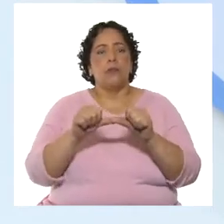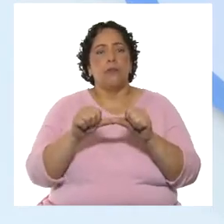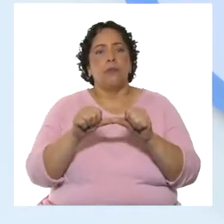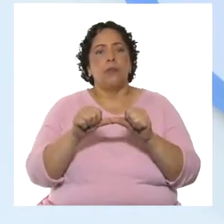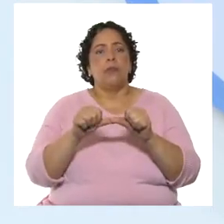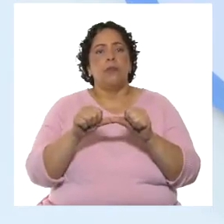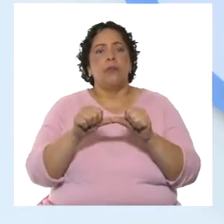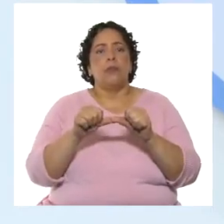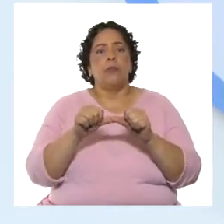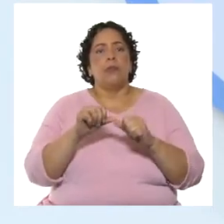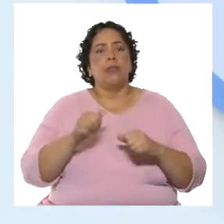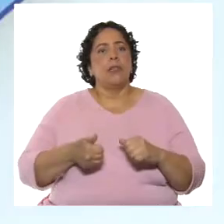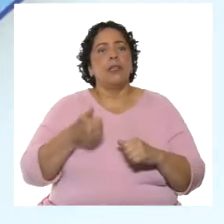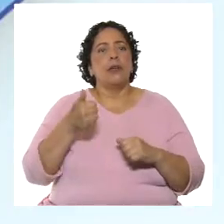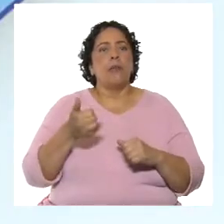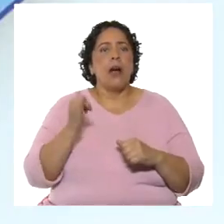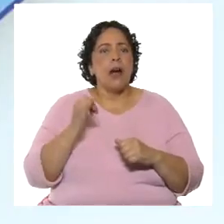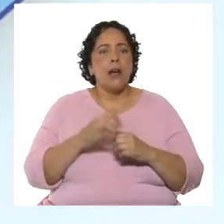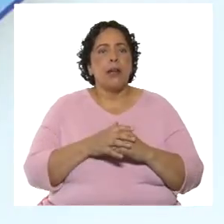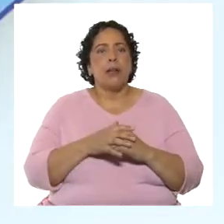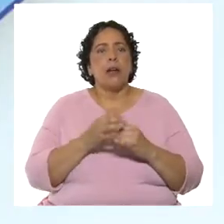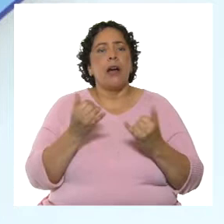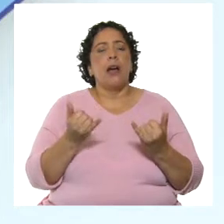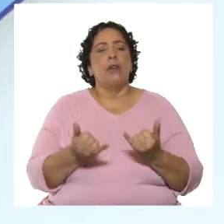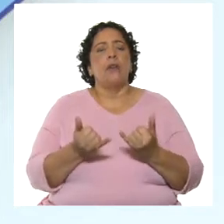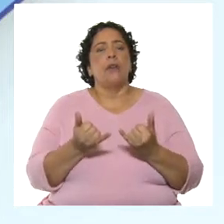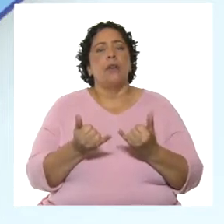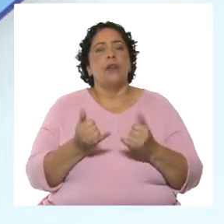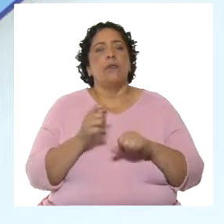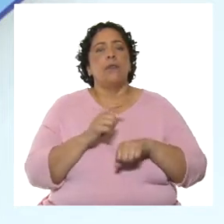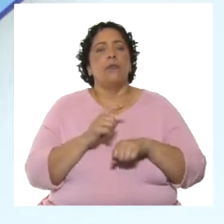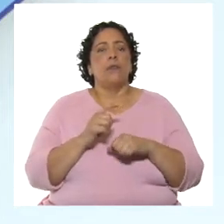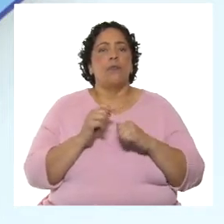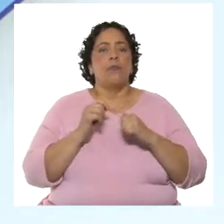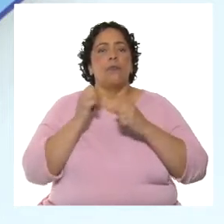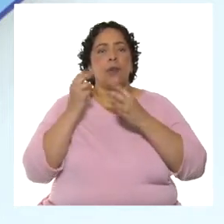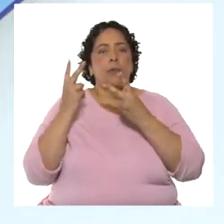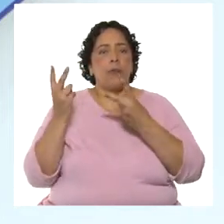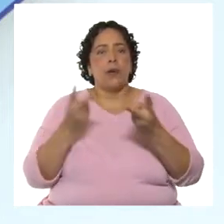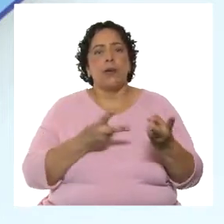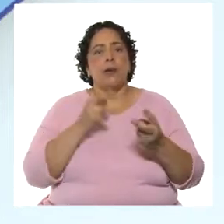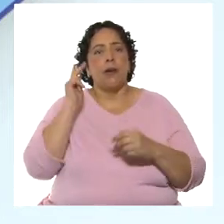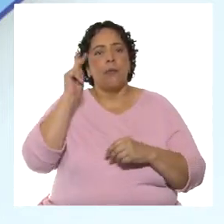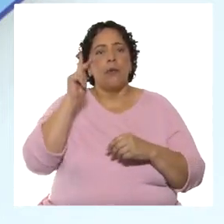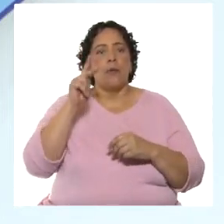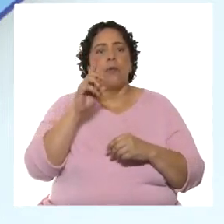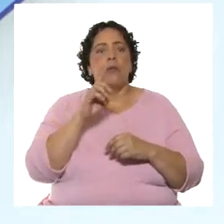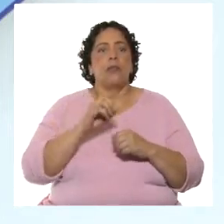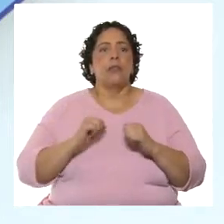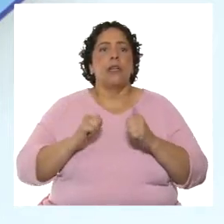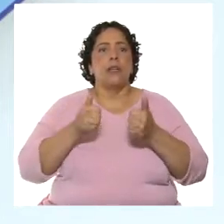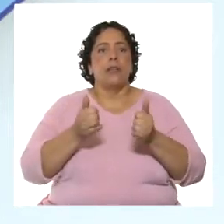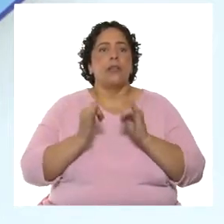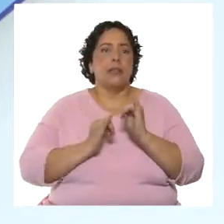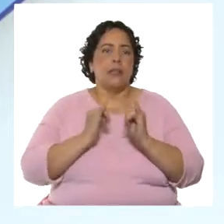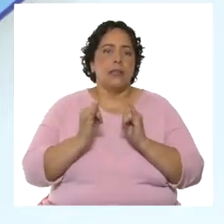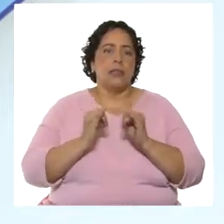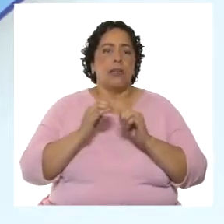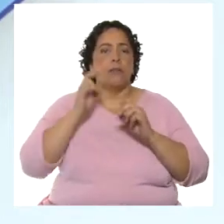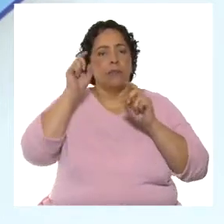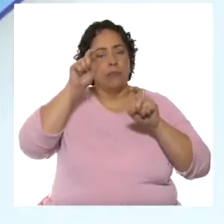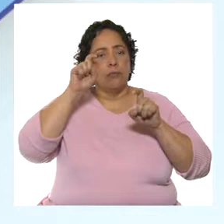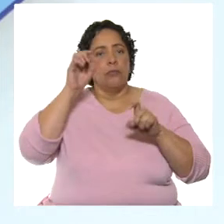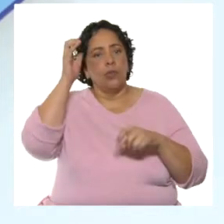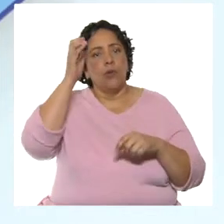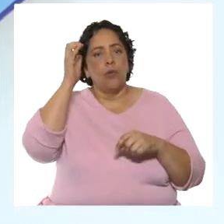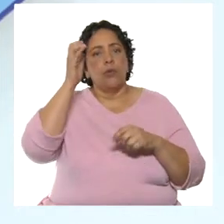nuestro programa. Guillermo, ¿qué más tenemos? Bueno, Juliani, llegó el momento de darle la bienvenida a la profesora de inicial, que vendrá impartiendo todo